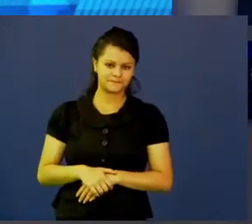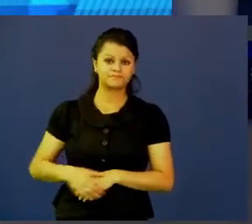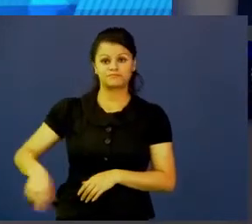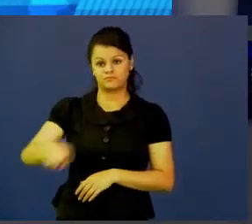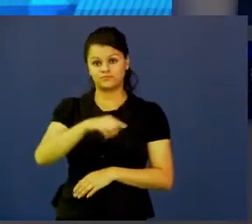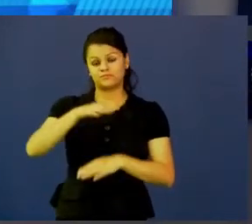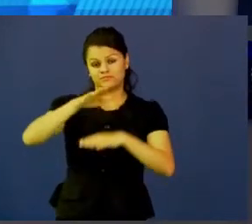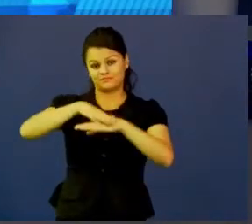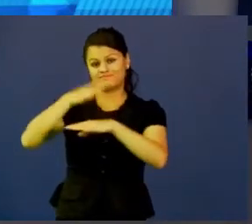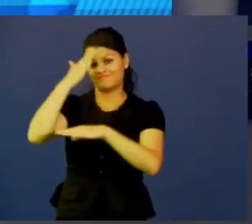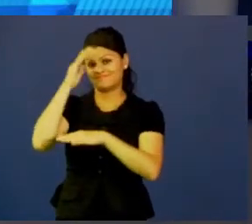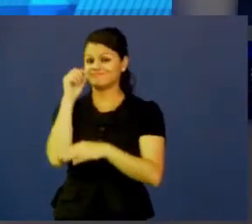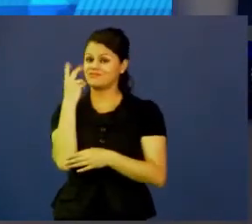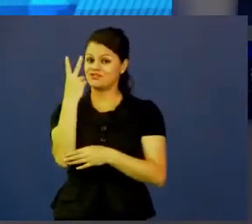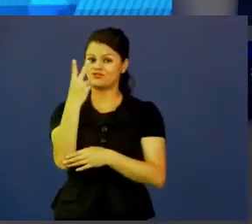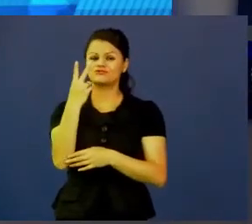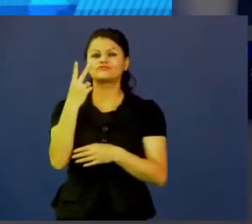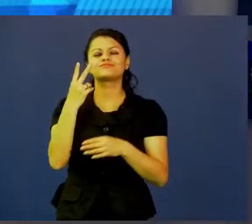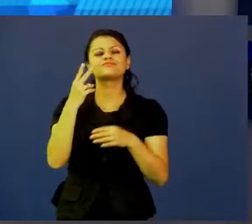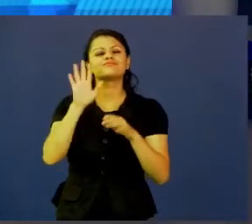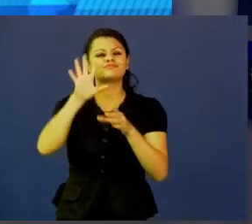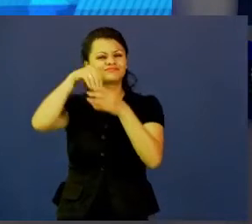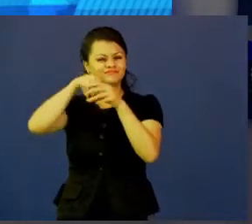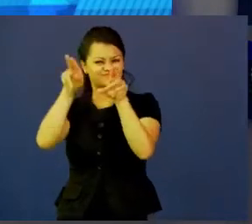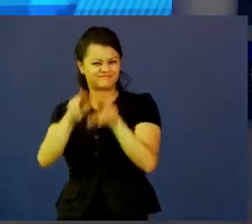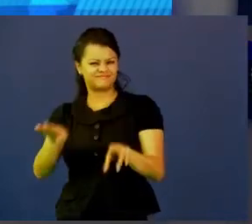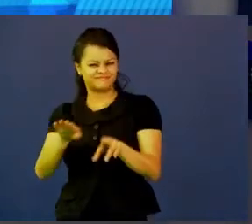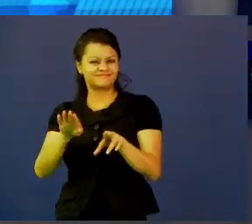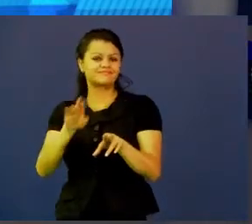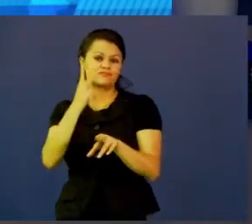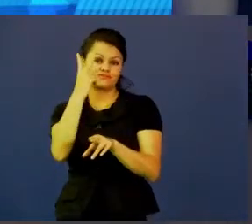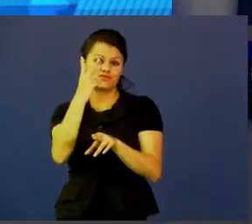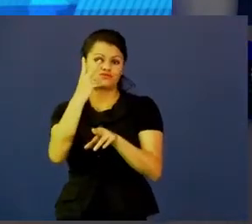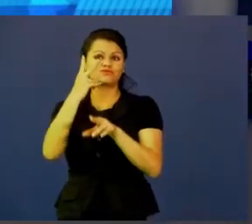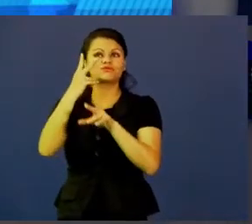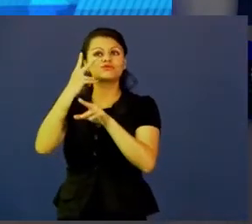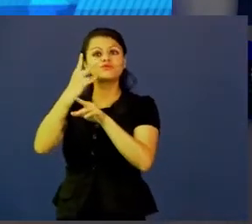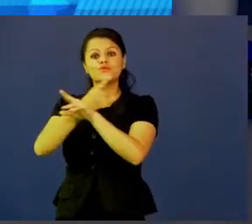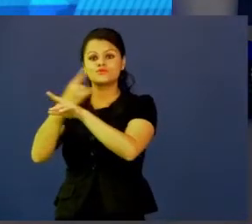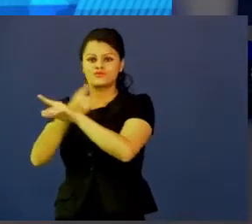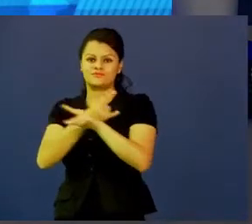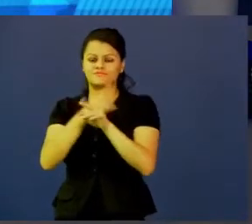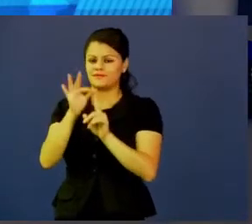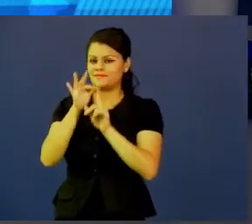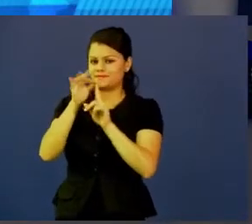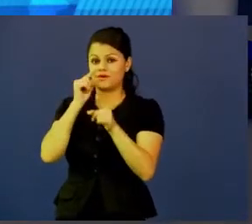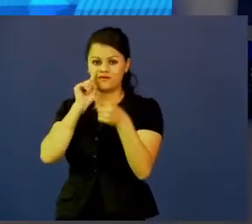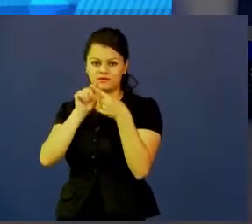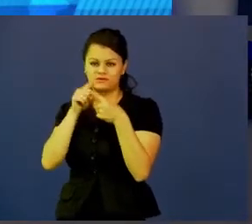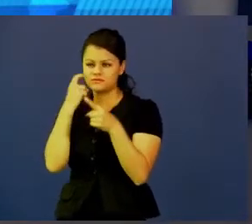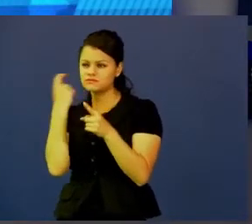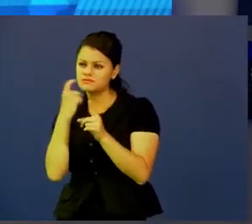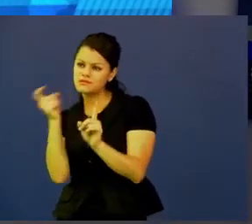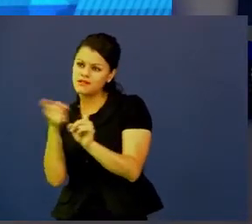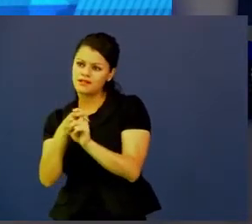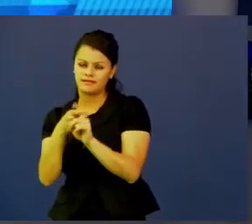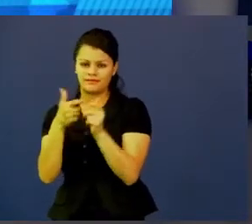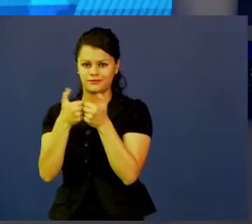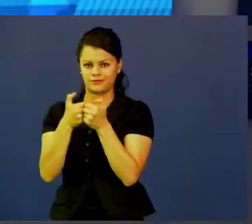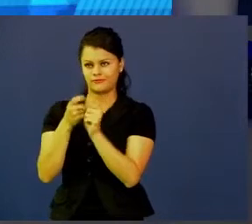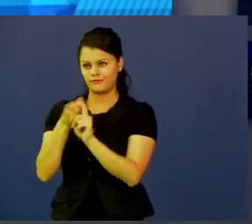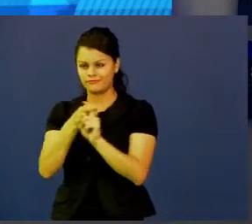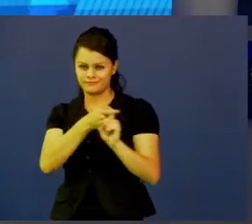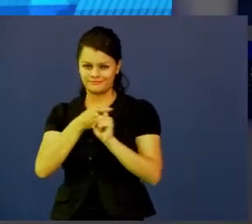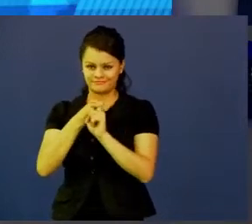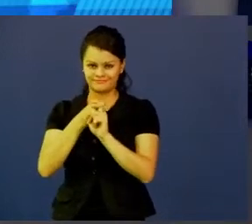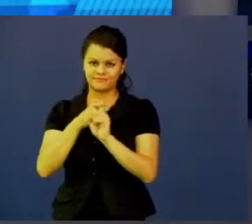para conseguir pareja, porque hasta la forma de conseguir pareja, la forma de enamorarnos, la forma de relacionarnos con otros está cambiando.